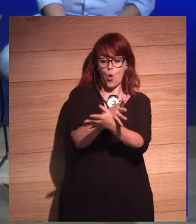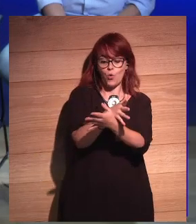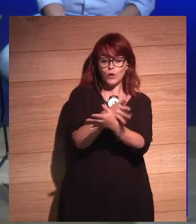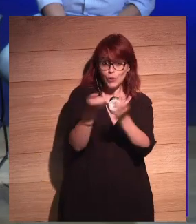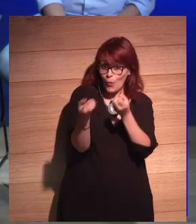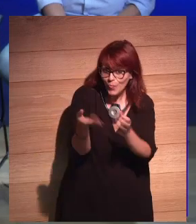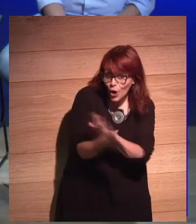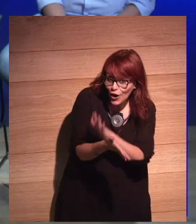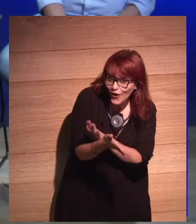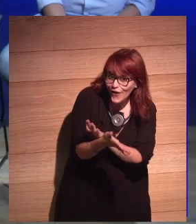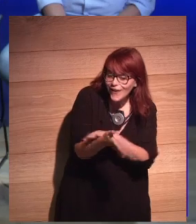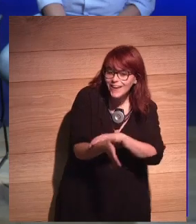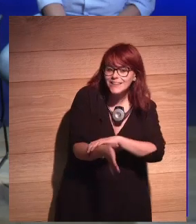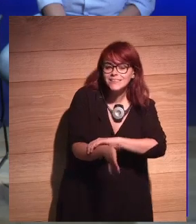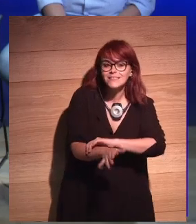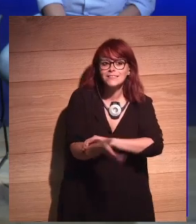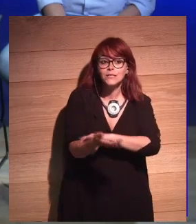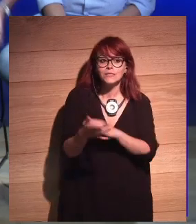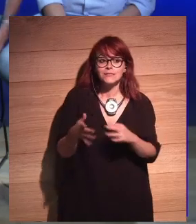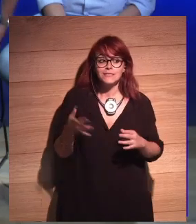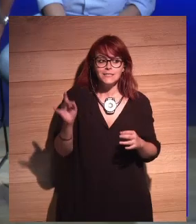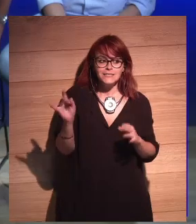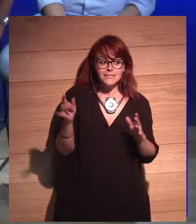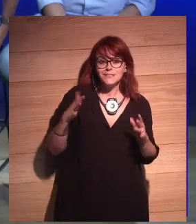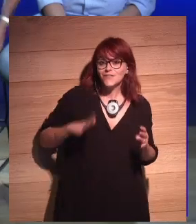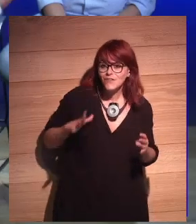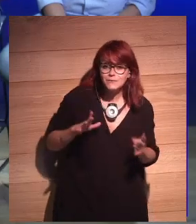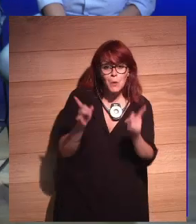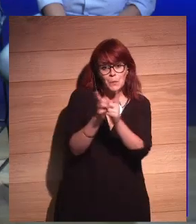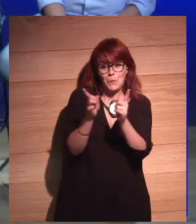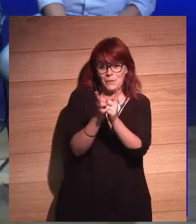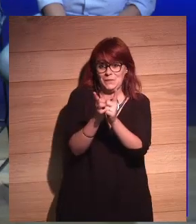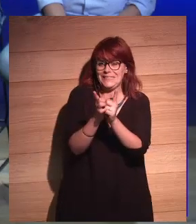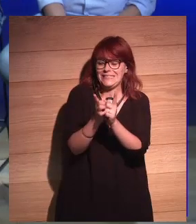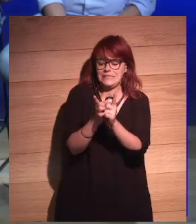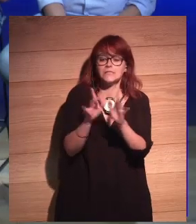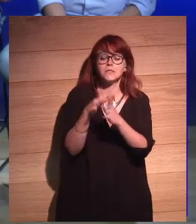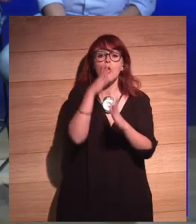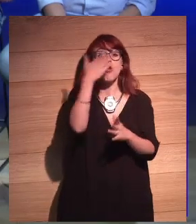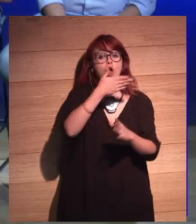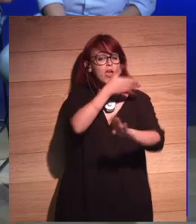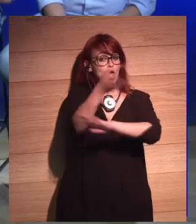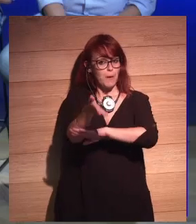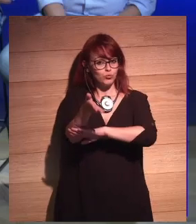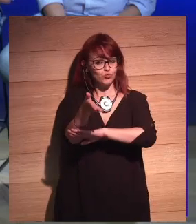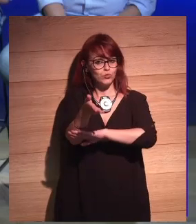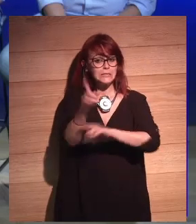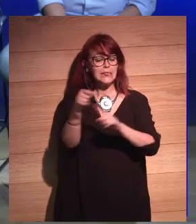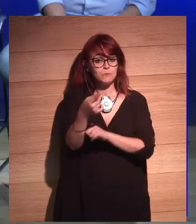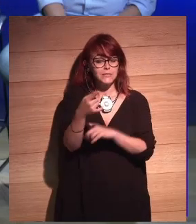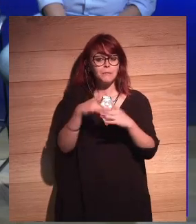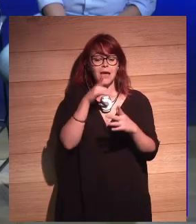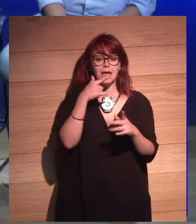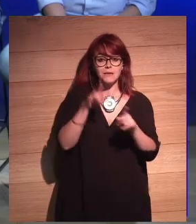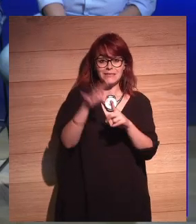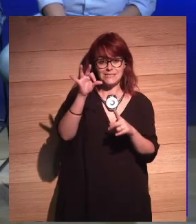cuento? Espectacular. Yo es que, muy breve, Carlos, porfa. Muy breve. Vamos a un colegio y queremos en el